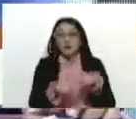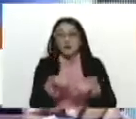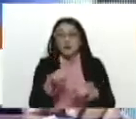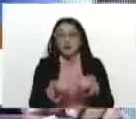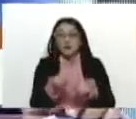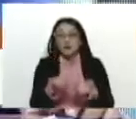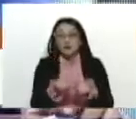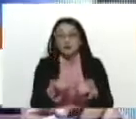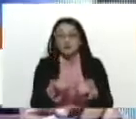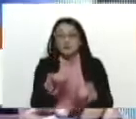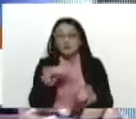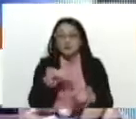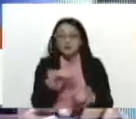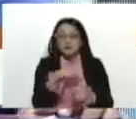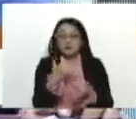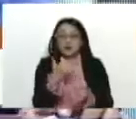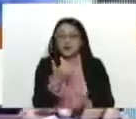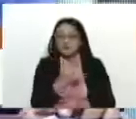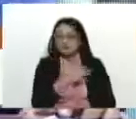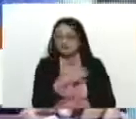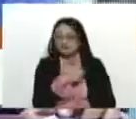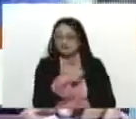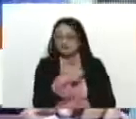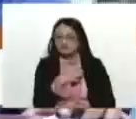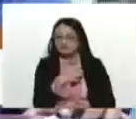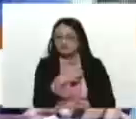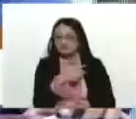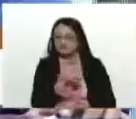por lo menos le generan sospecha